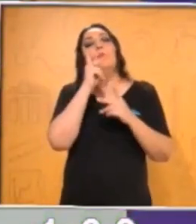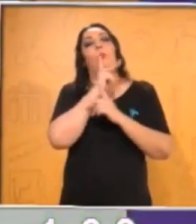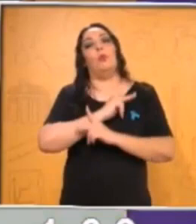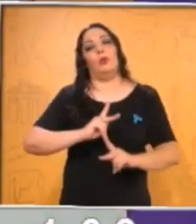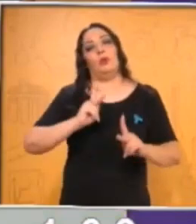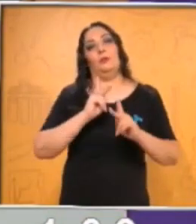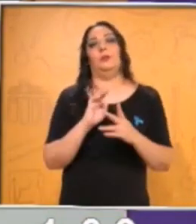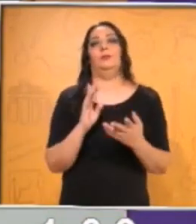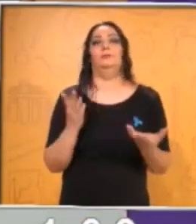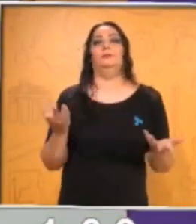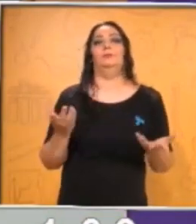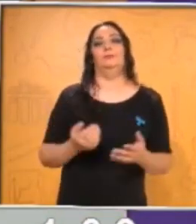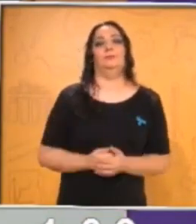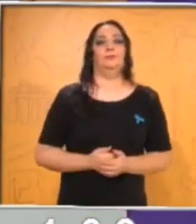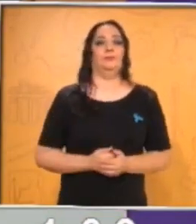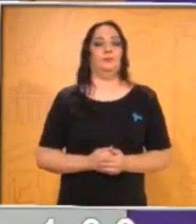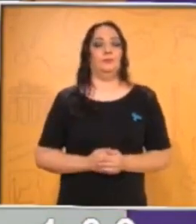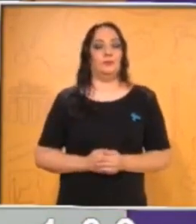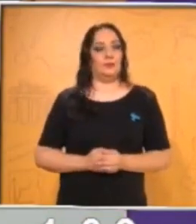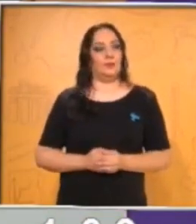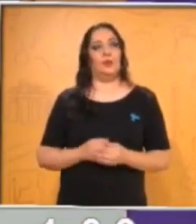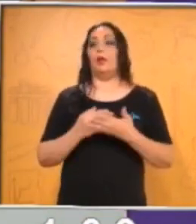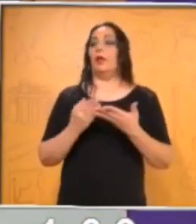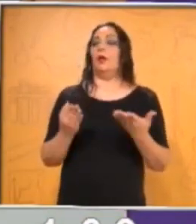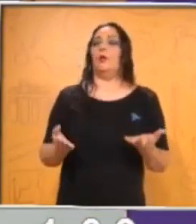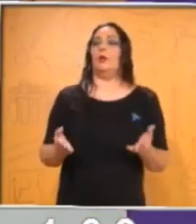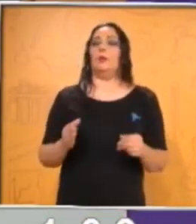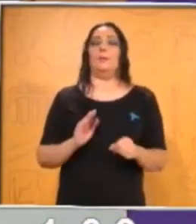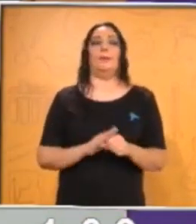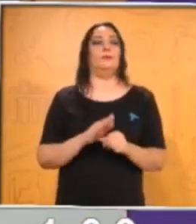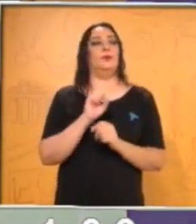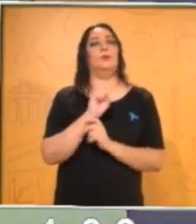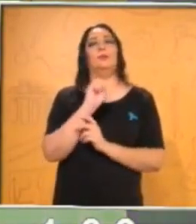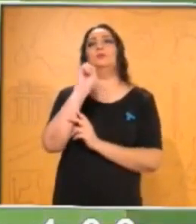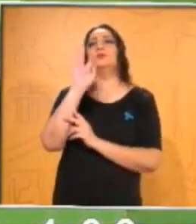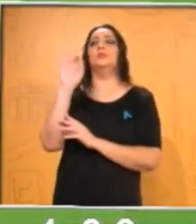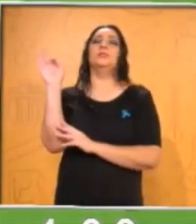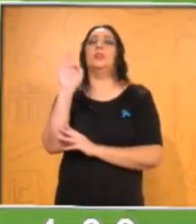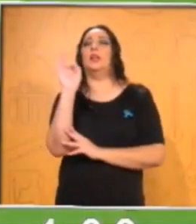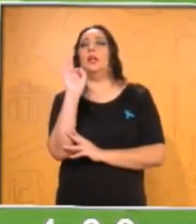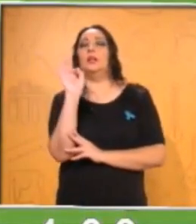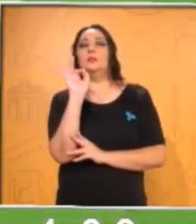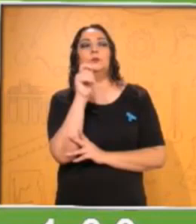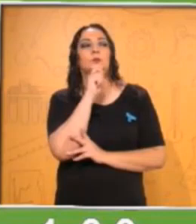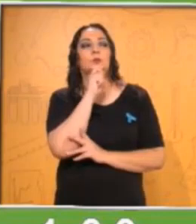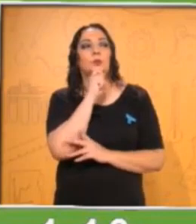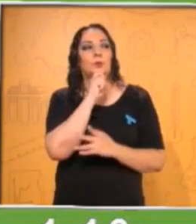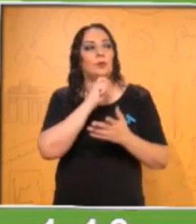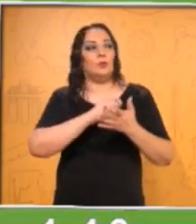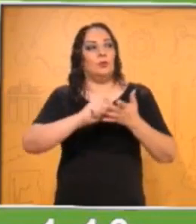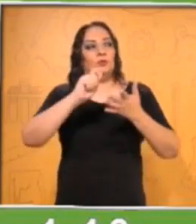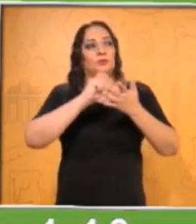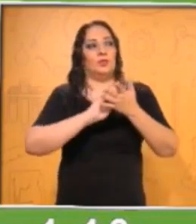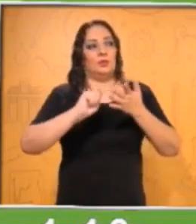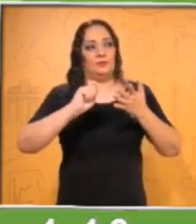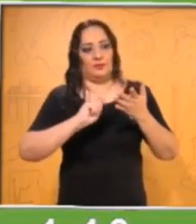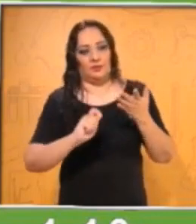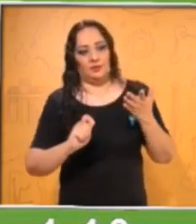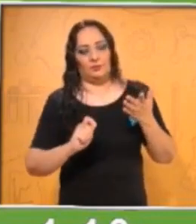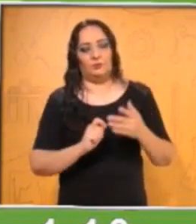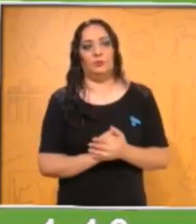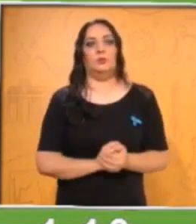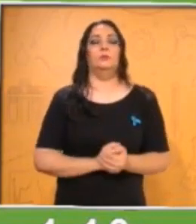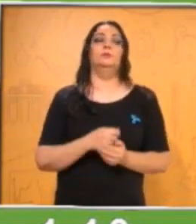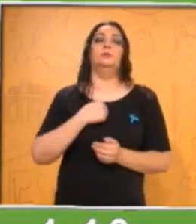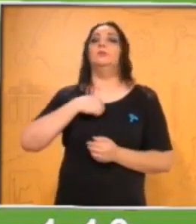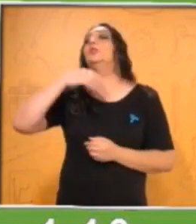del poema. Vamos a ponerlas un poquito más en pantalla por si se les pasó anotarla, para que alcancen a anotar todas, porque